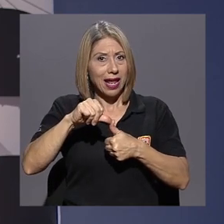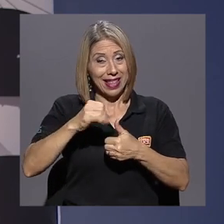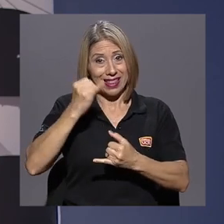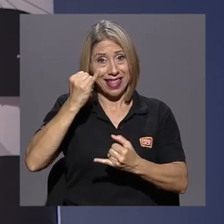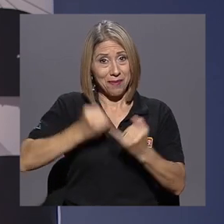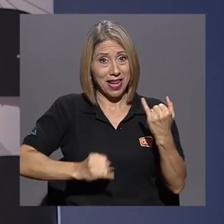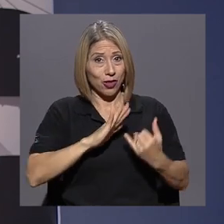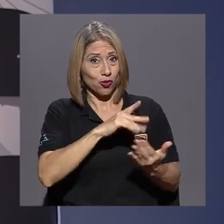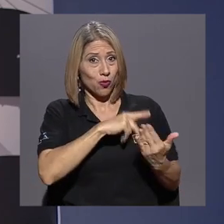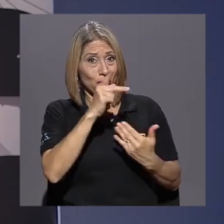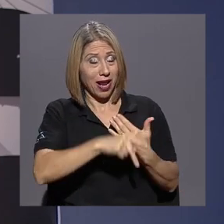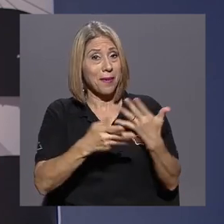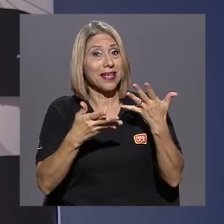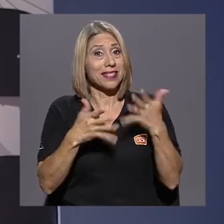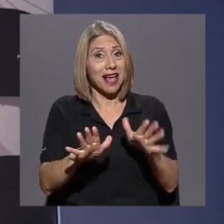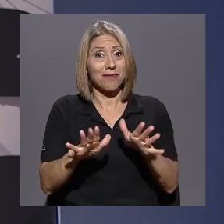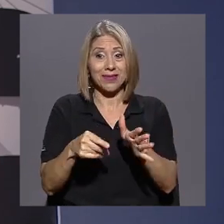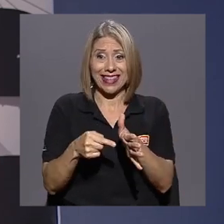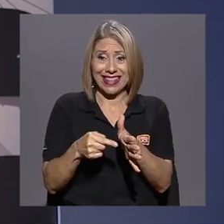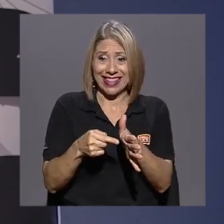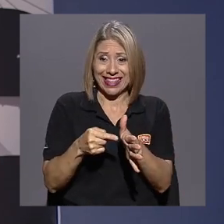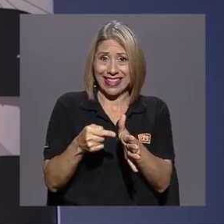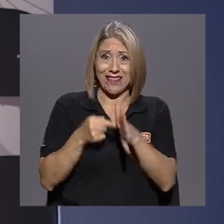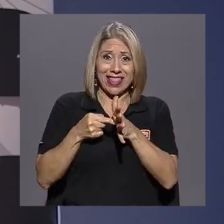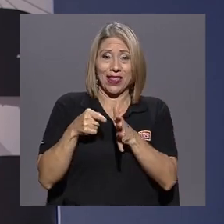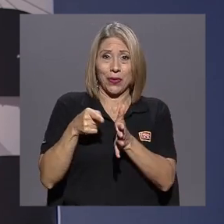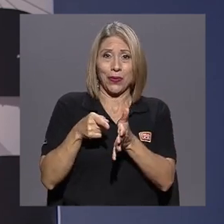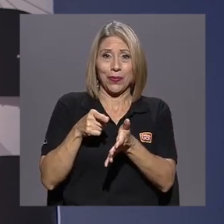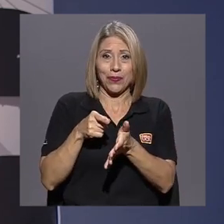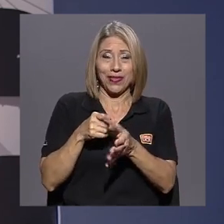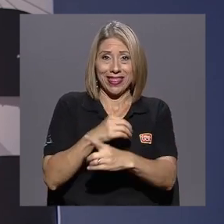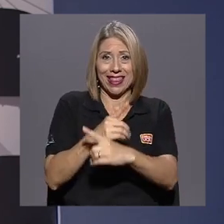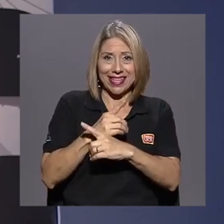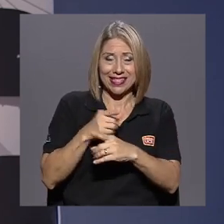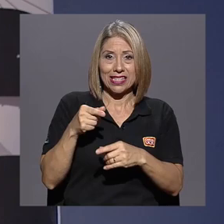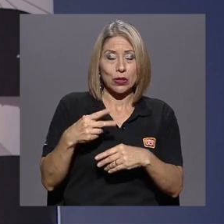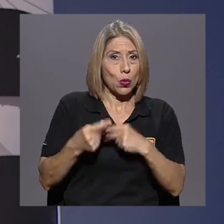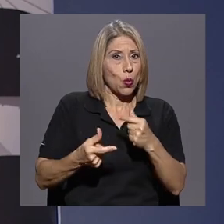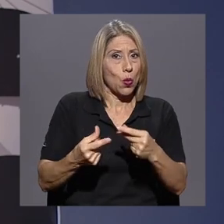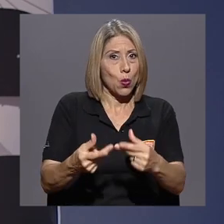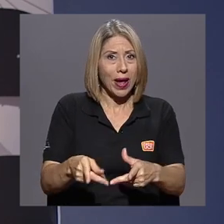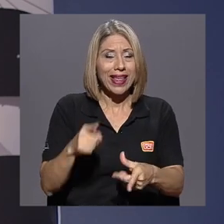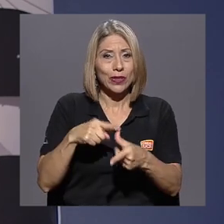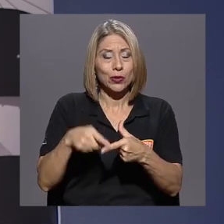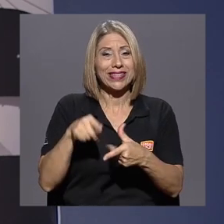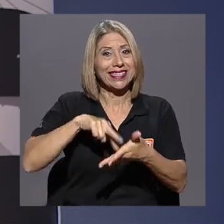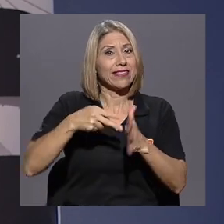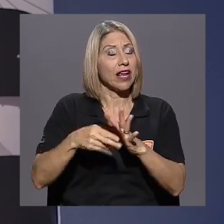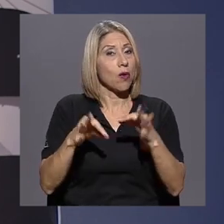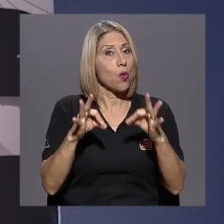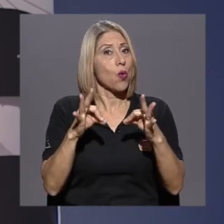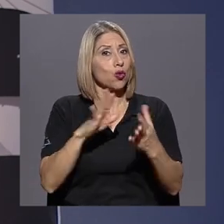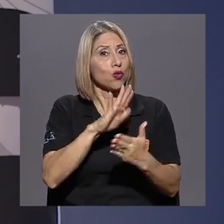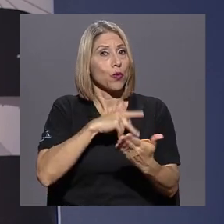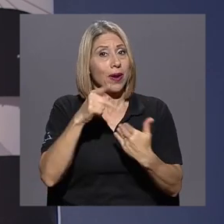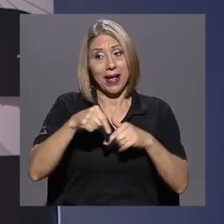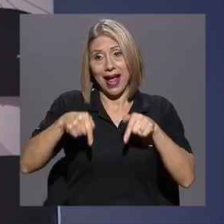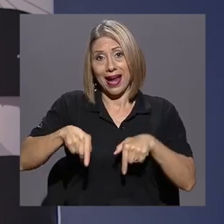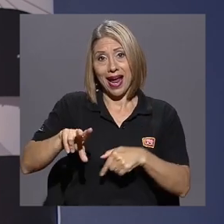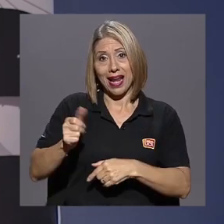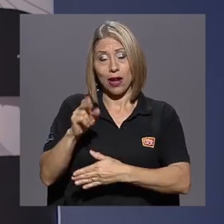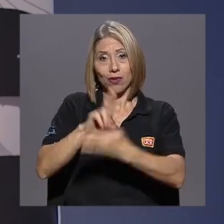terminando su programa estaba defendiendo. Entonces eso habla muy bien del programa. Debemos obviamente acá en Canal Universidad de Costa